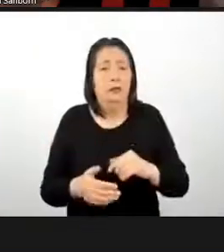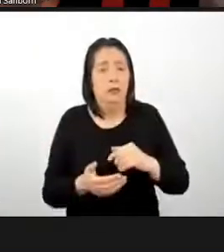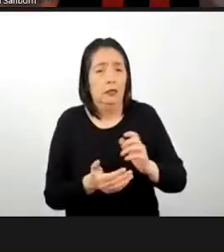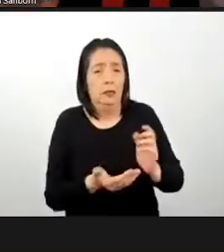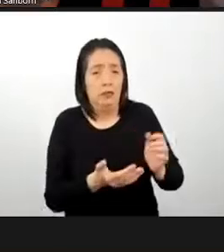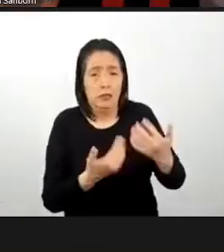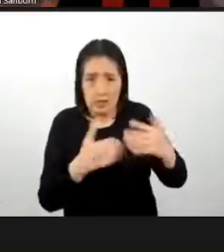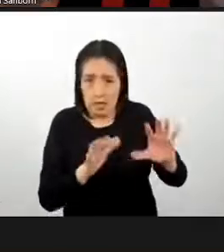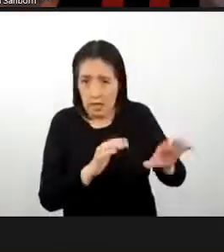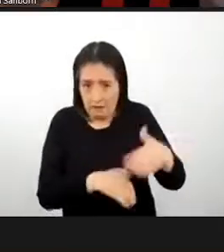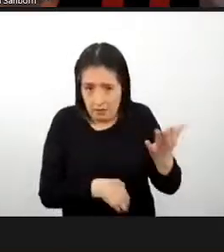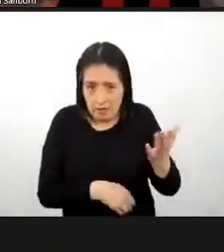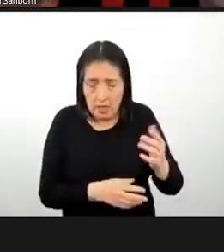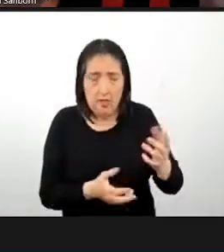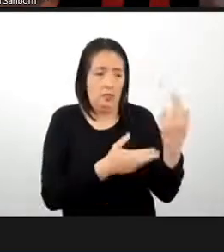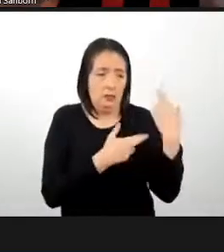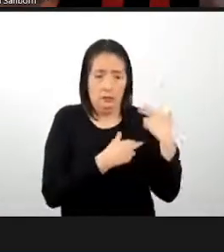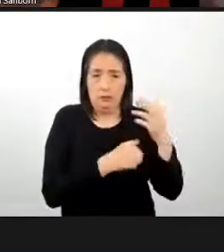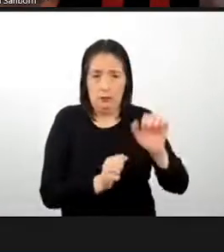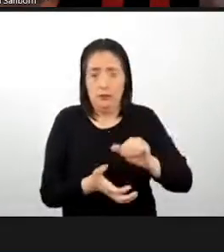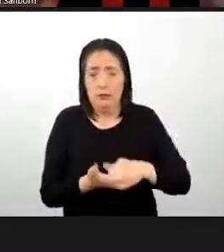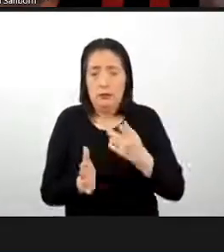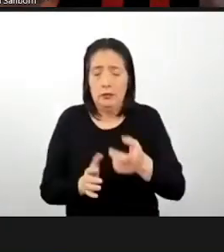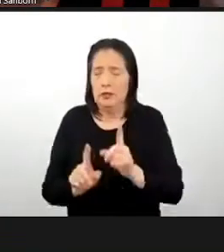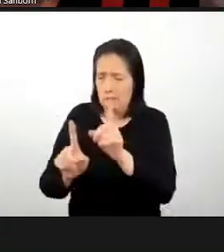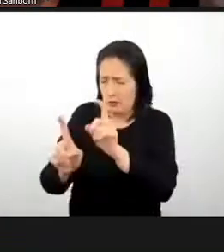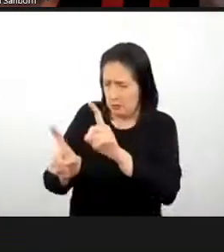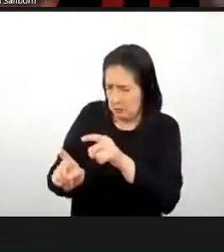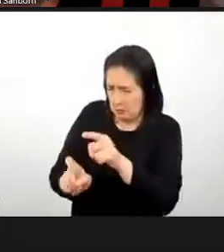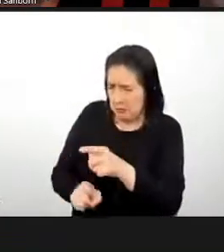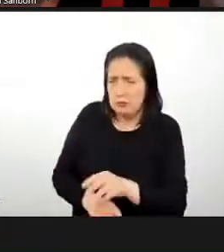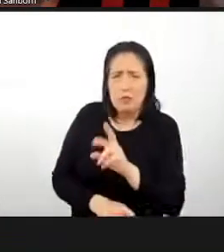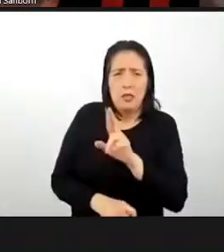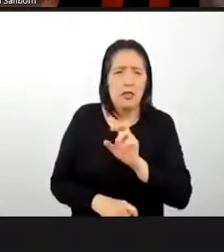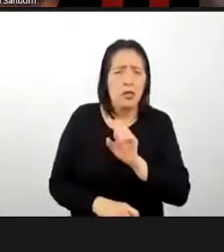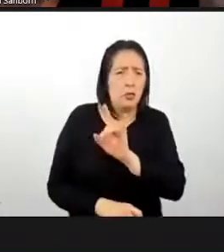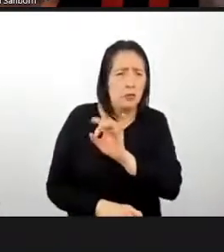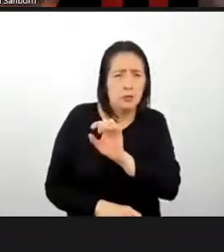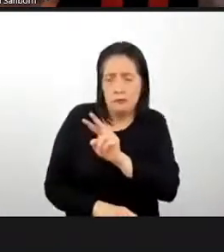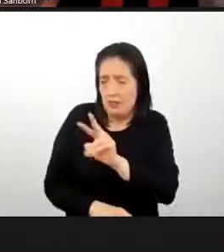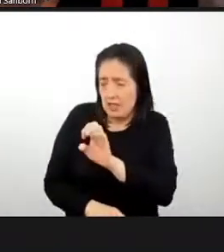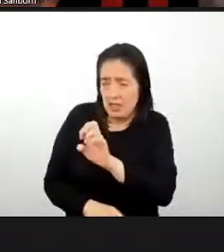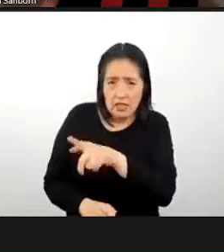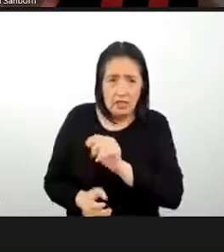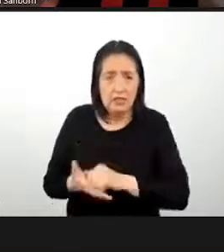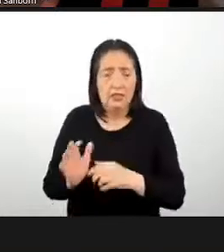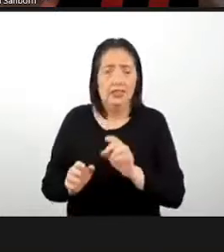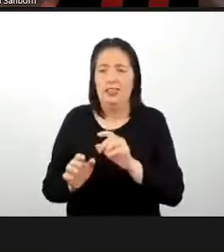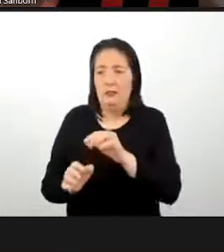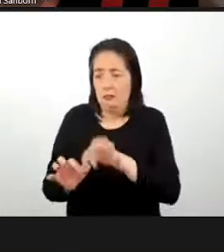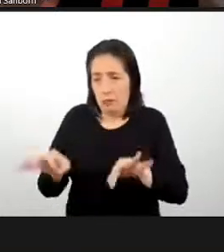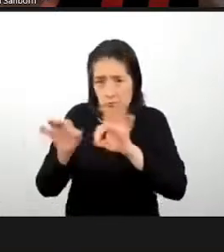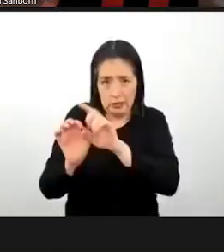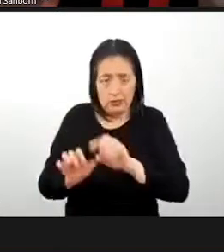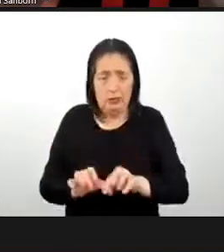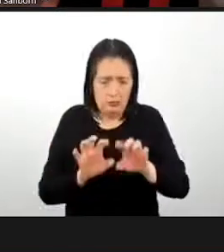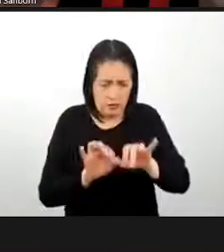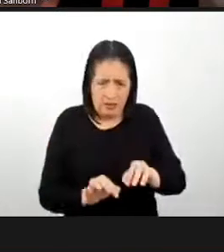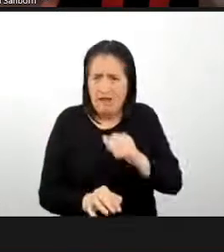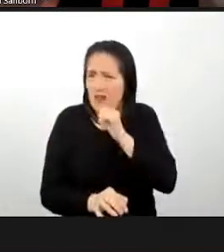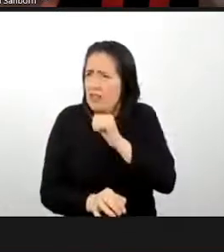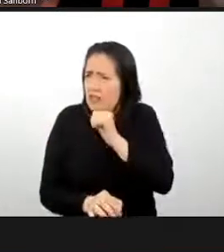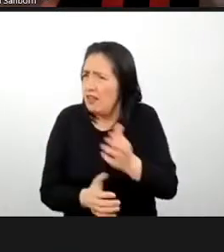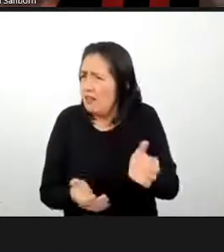Parece ser que incluso le preguntaron a Eleanor Roosevelt, que fue una de las personas más importantes en la redacción, que faltaban los